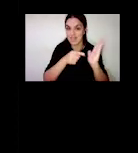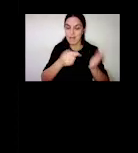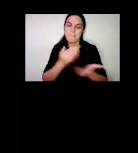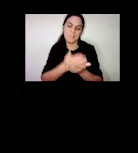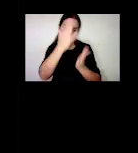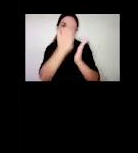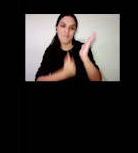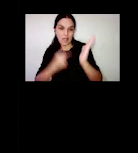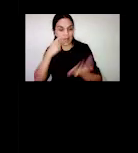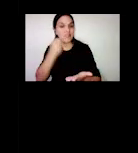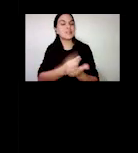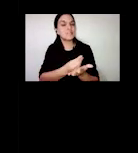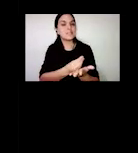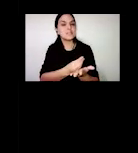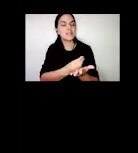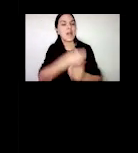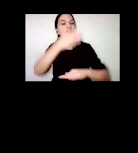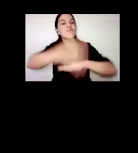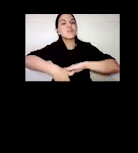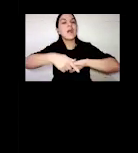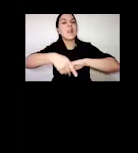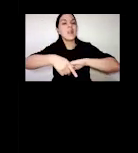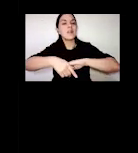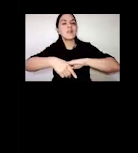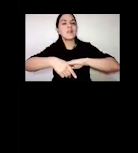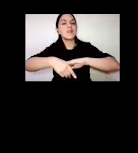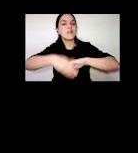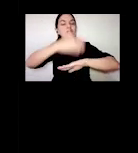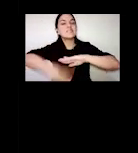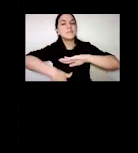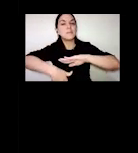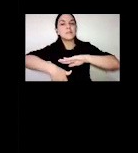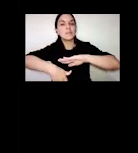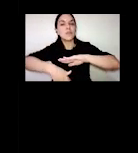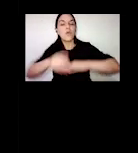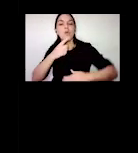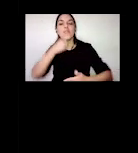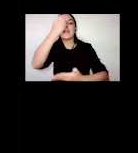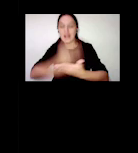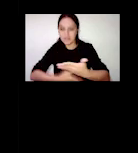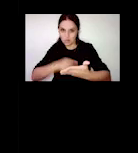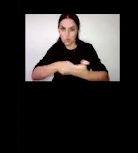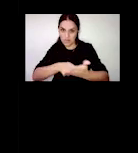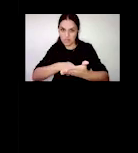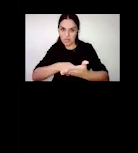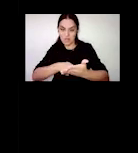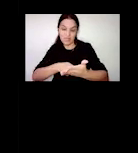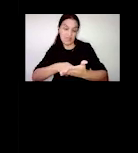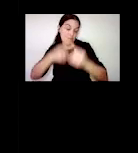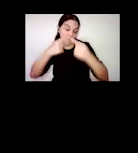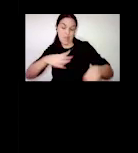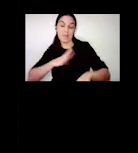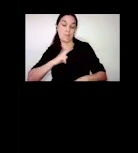de residencia hasta el vencimiento de la declaración jurada de bienes personales. O sea que